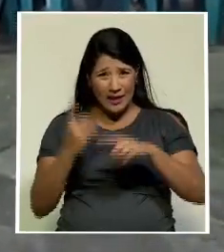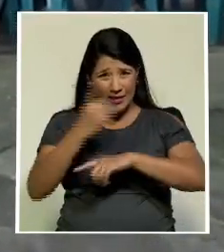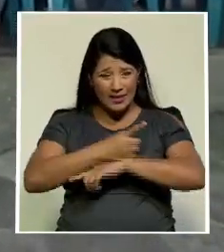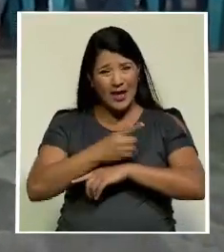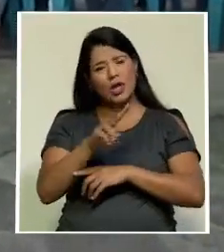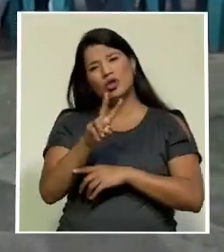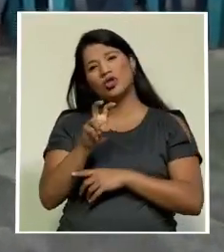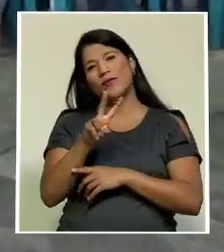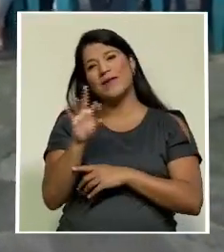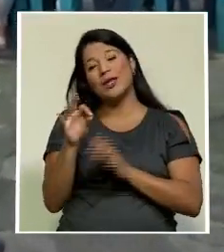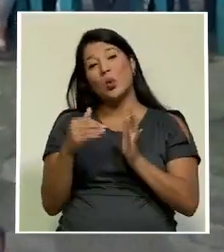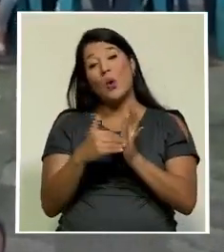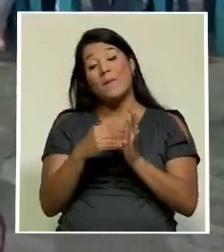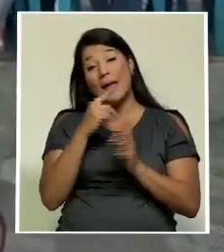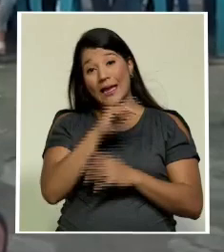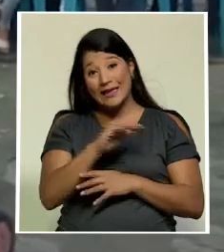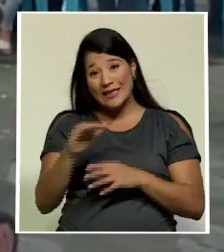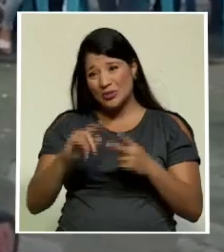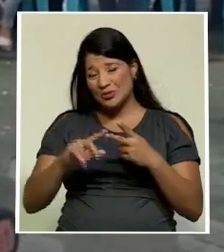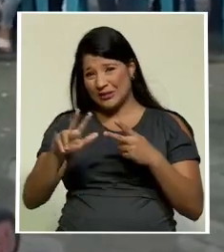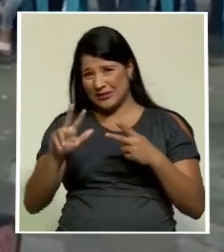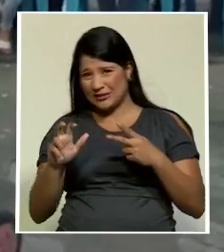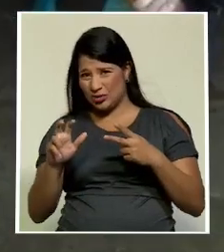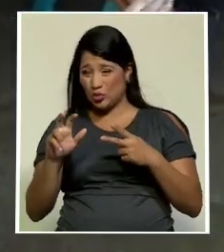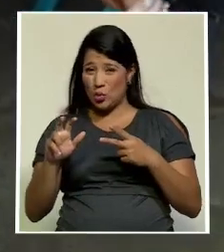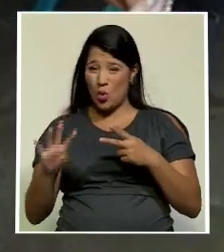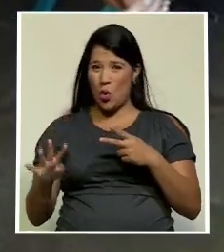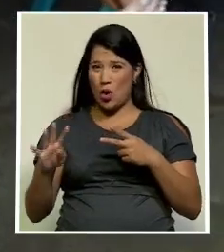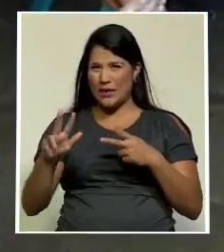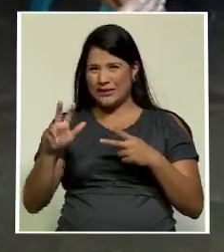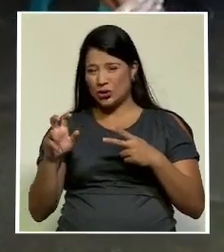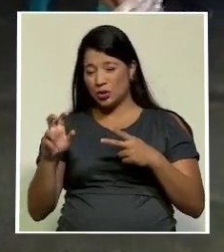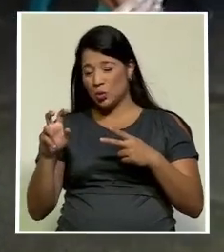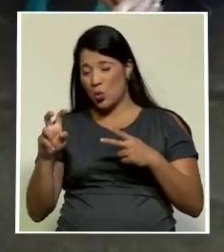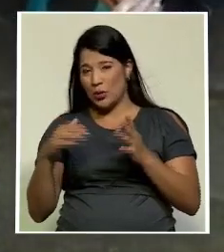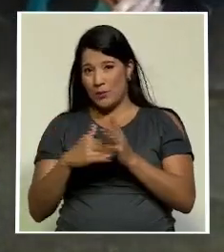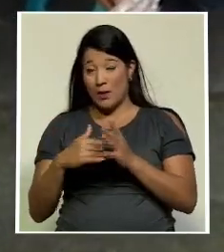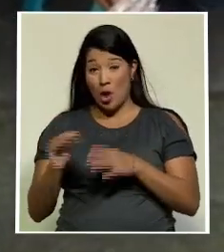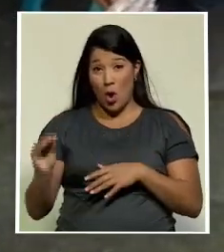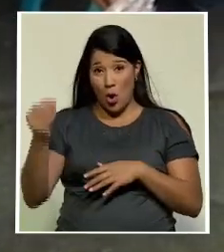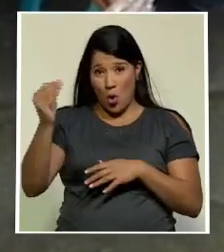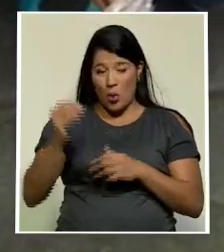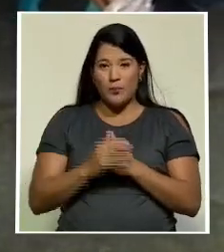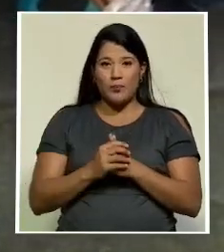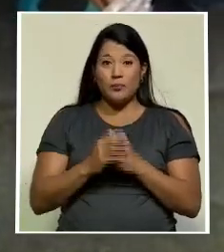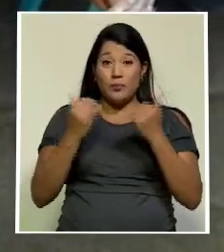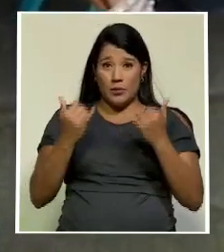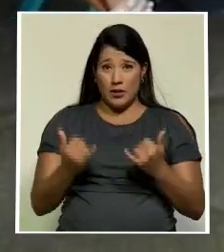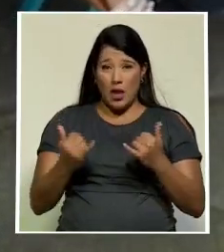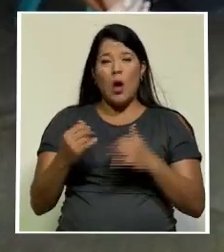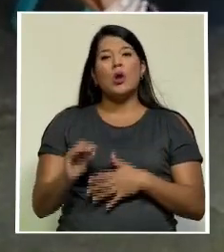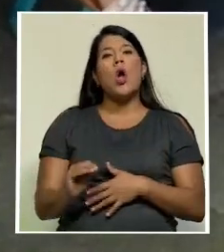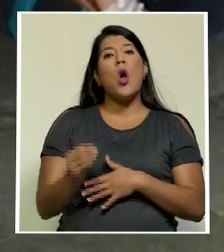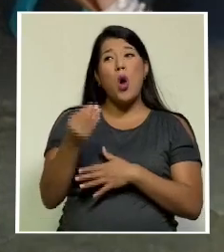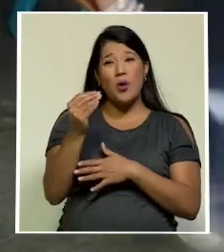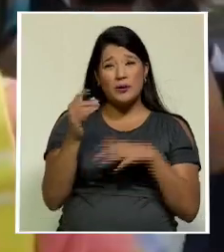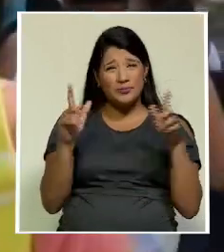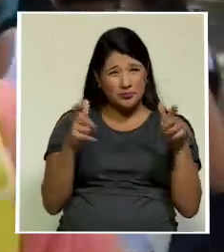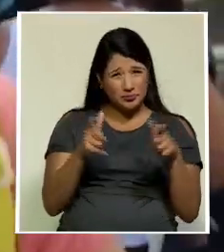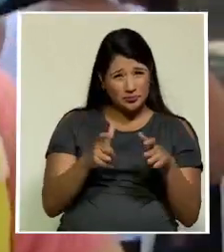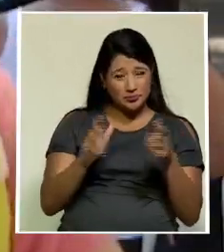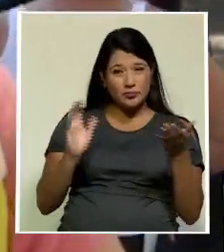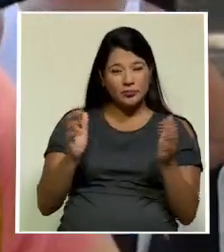de 43.400 jóvenes. La afluencia de niños y adolescentes era menor en comparación con otros grupos de edad. Que